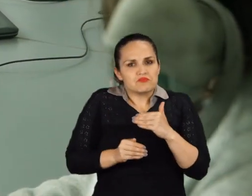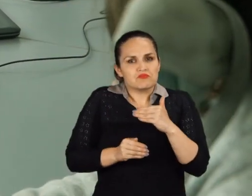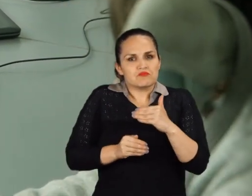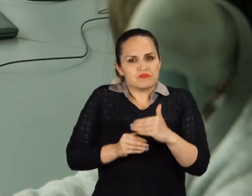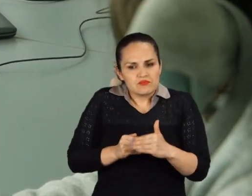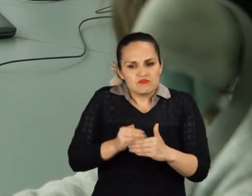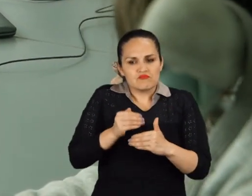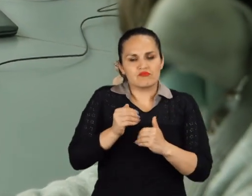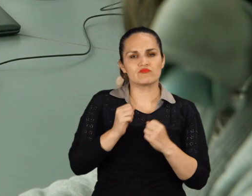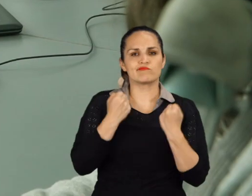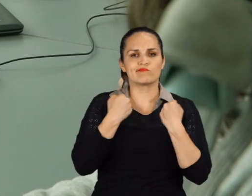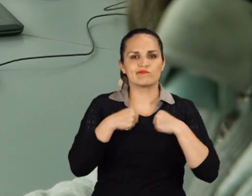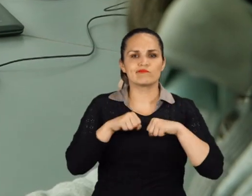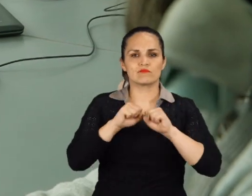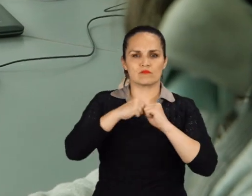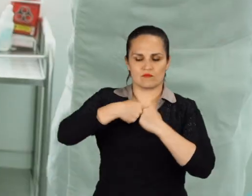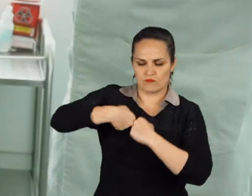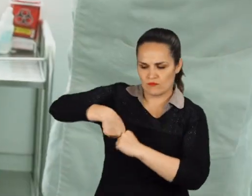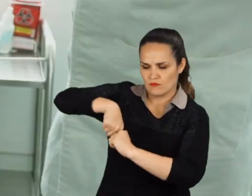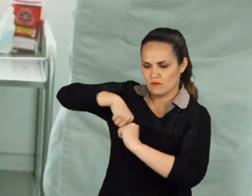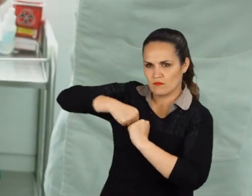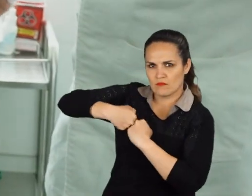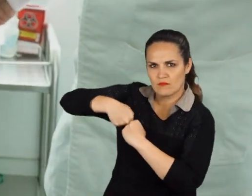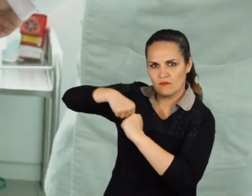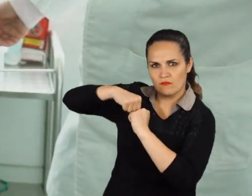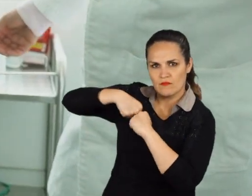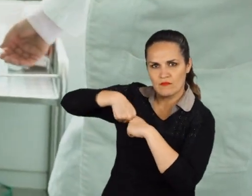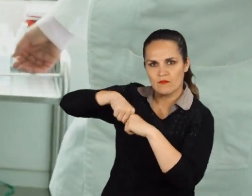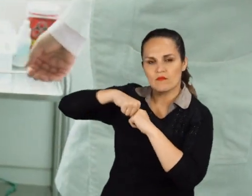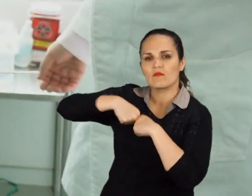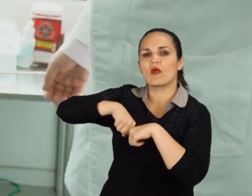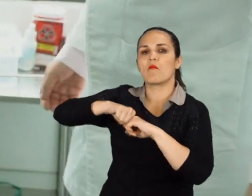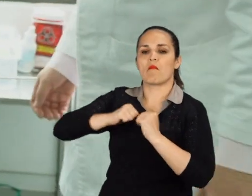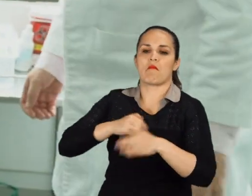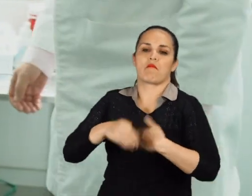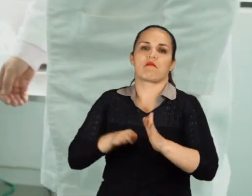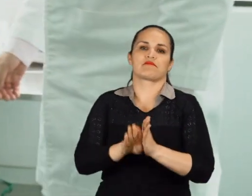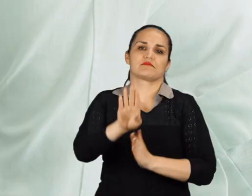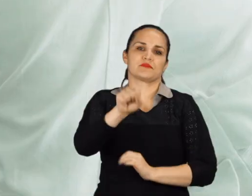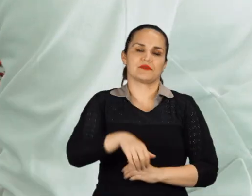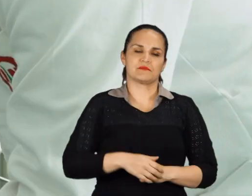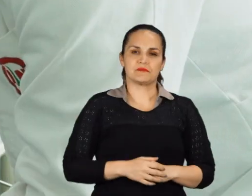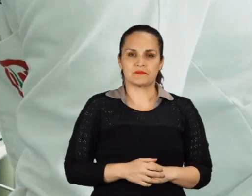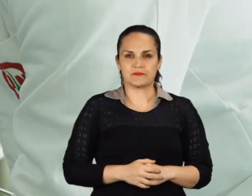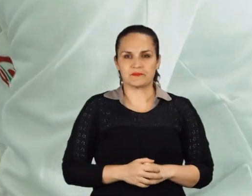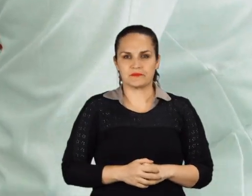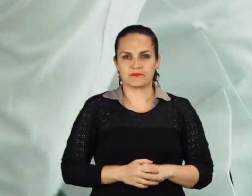progresivamente con la terapia tratar de recuperar el movimiento.